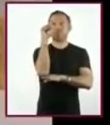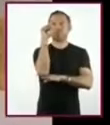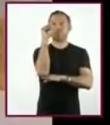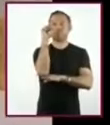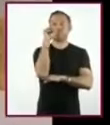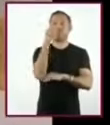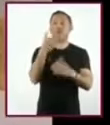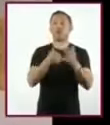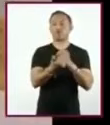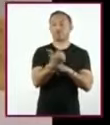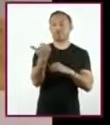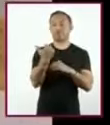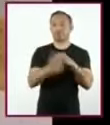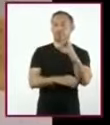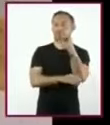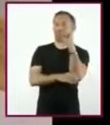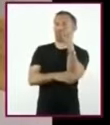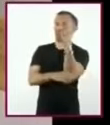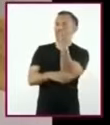el lado derecho.